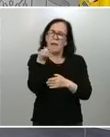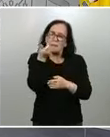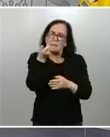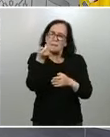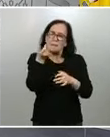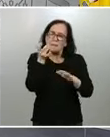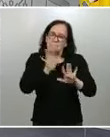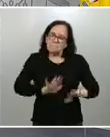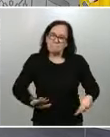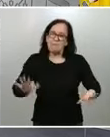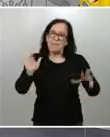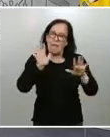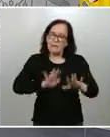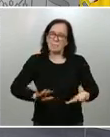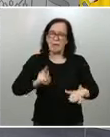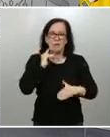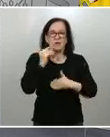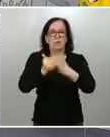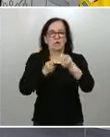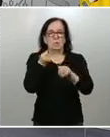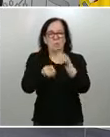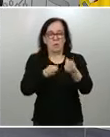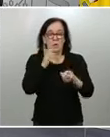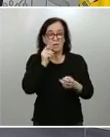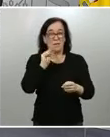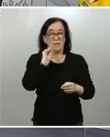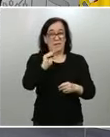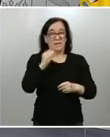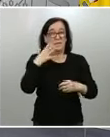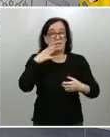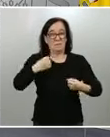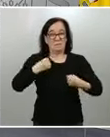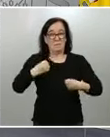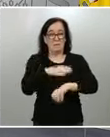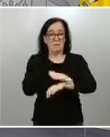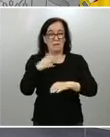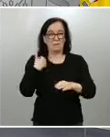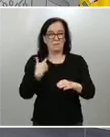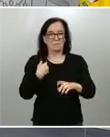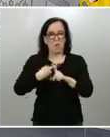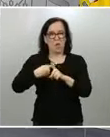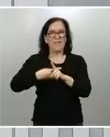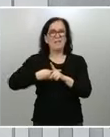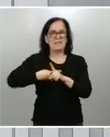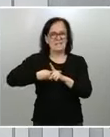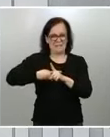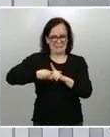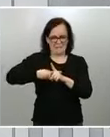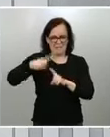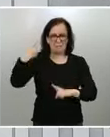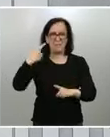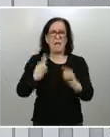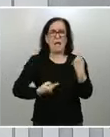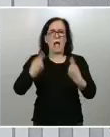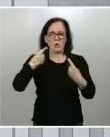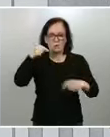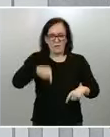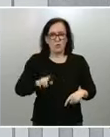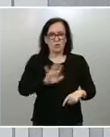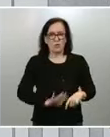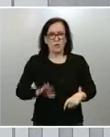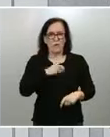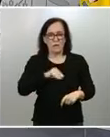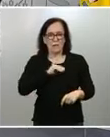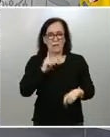gustaría preguntarle al ministro villa por la cuestión de las altas temperaturas que estamos registrando algunas regiones del sur de españa y el horario de los